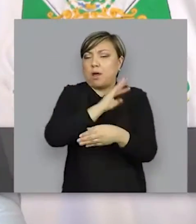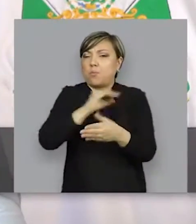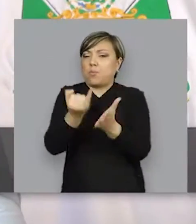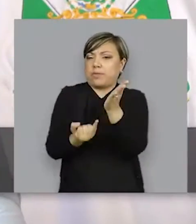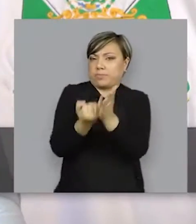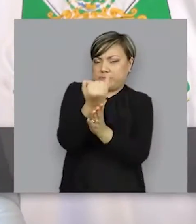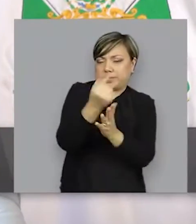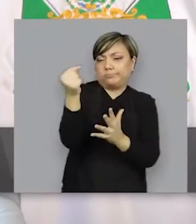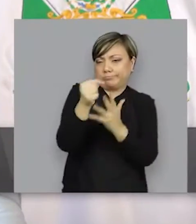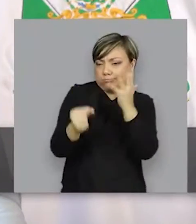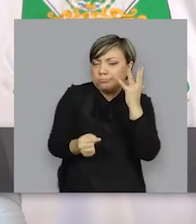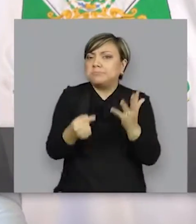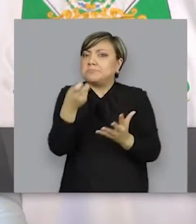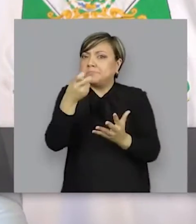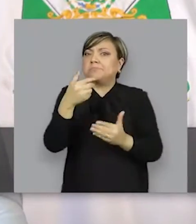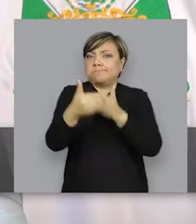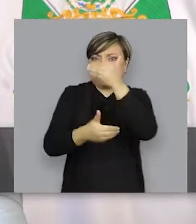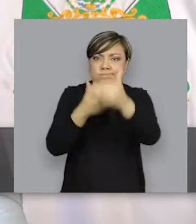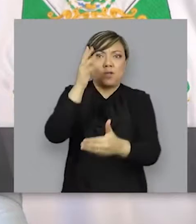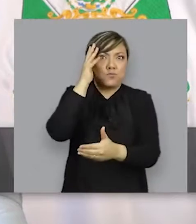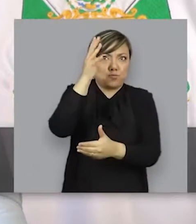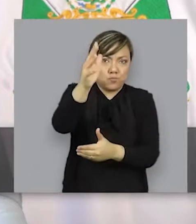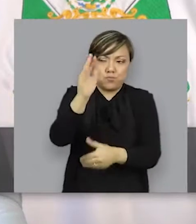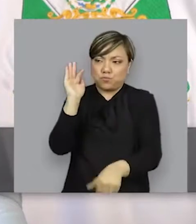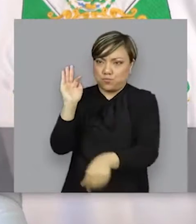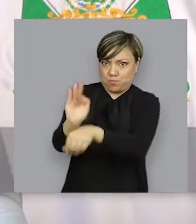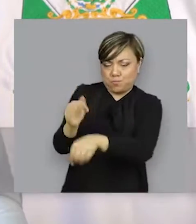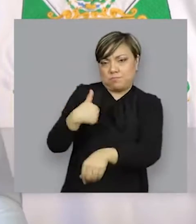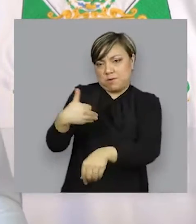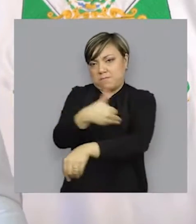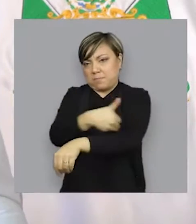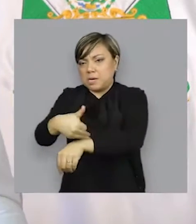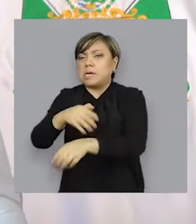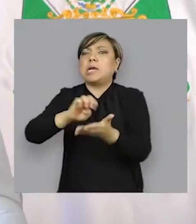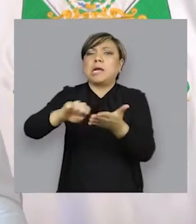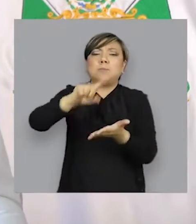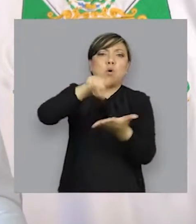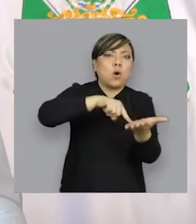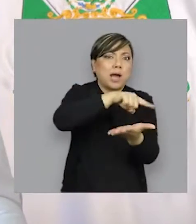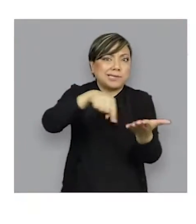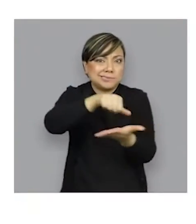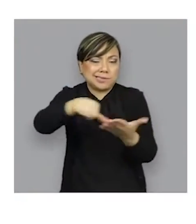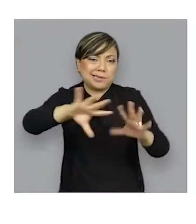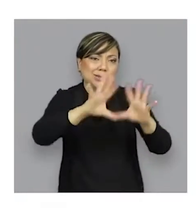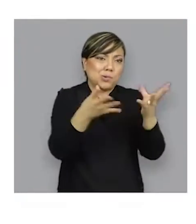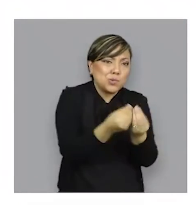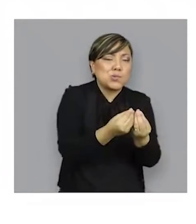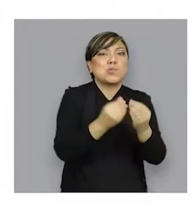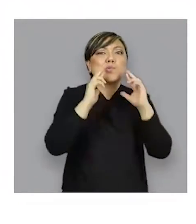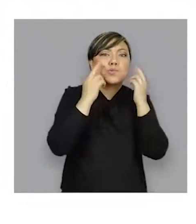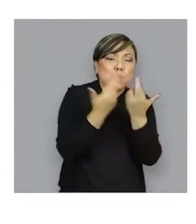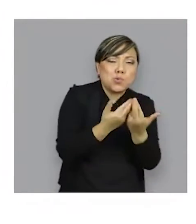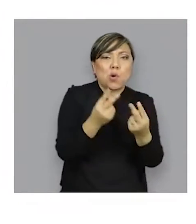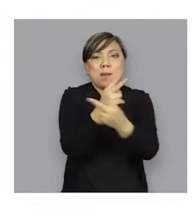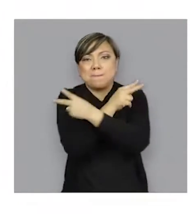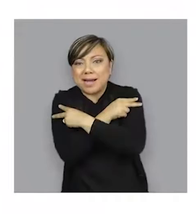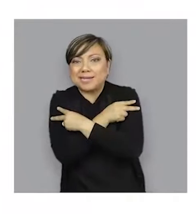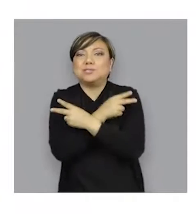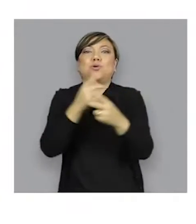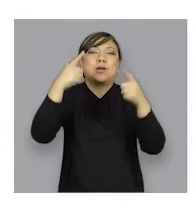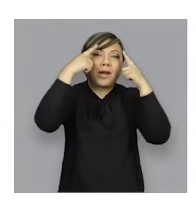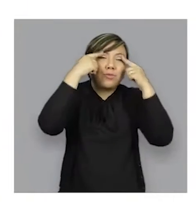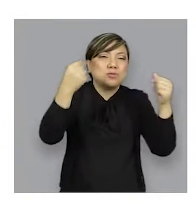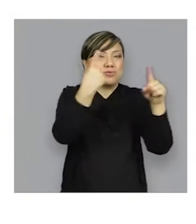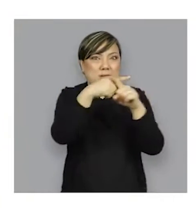decisiones muy simples que tendrán una profunda trascendencia para nuestro futuro y el de nuestras familias, como cancelar reuniones, celebraciones,